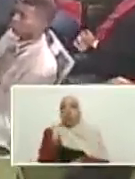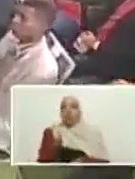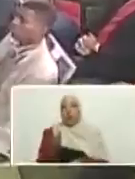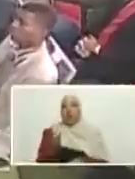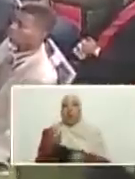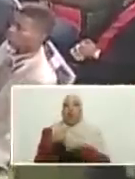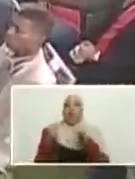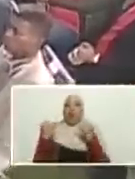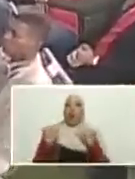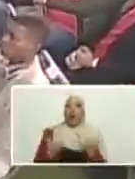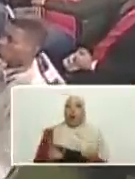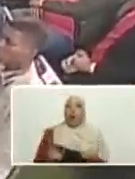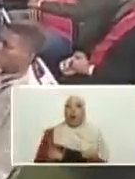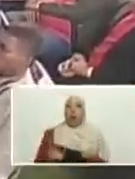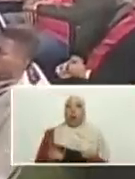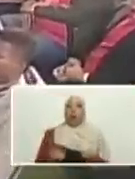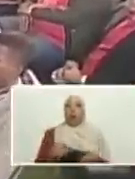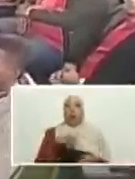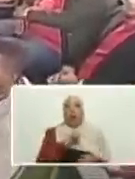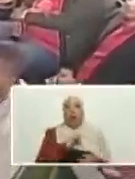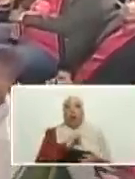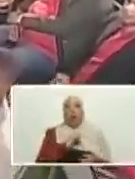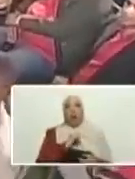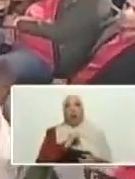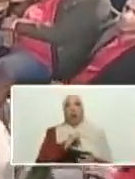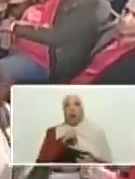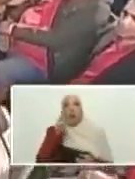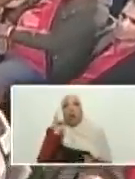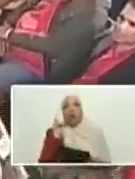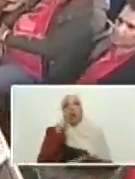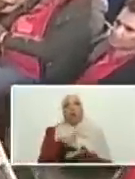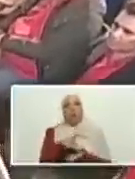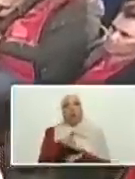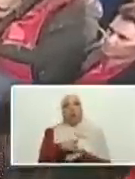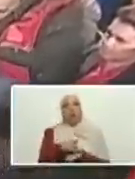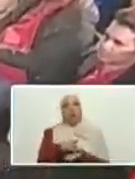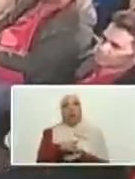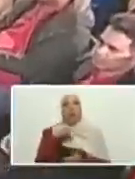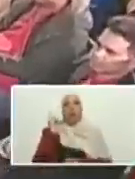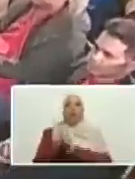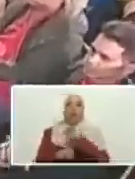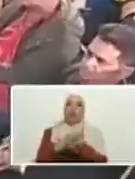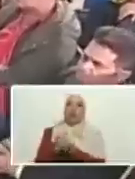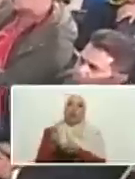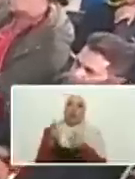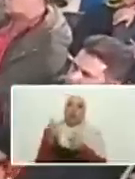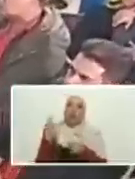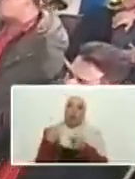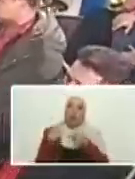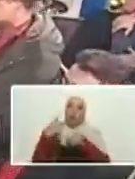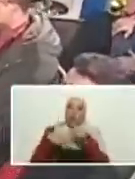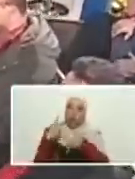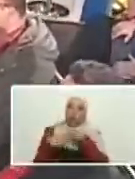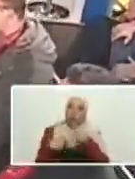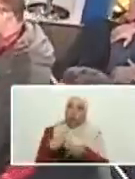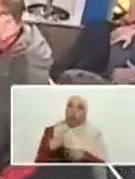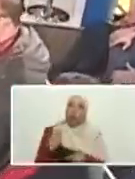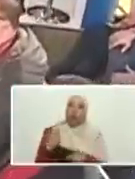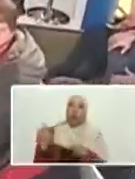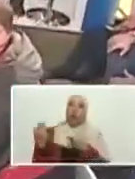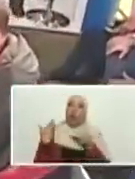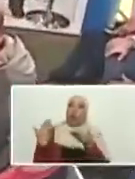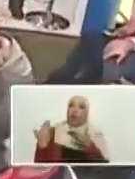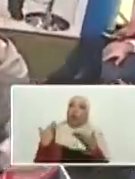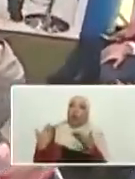pero por aquí, bueno, tenemos la presencia del Centro Internacional de Inversión Productiva para que